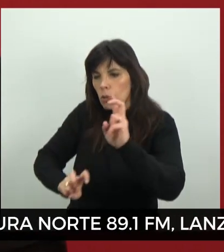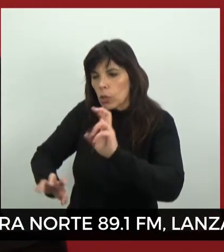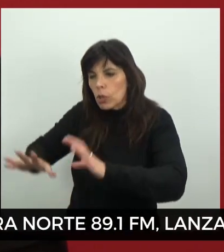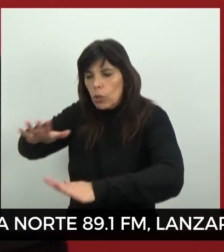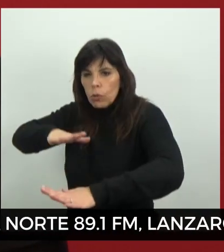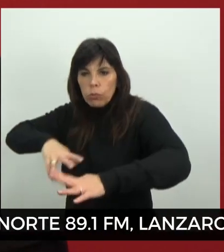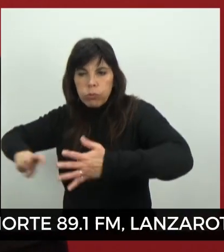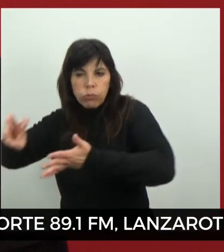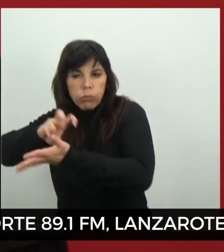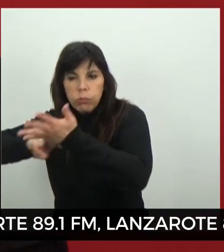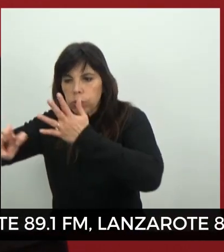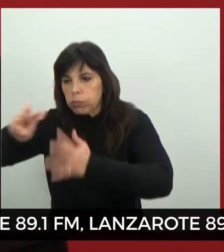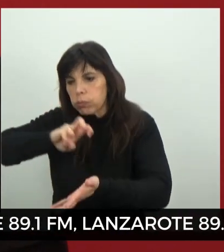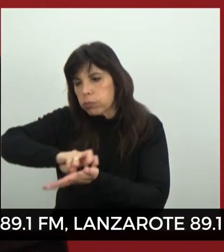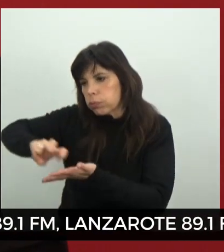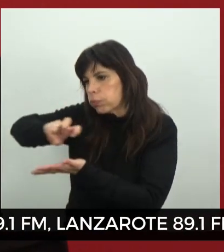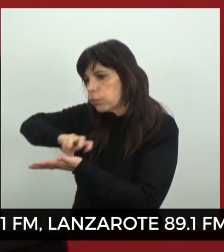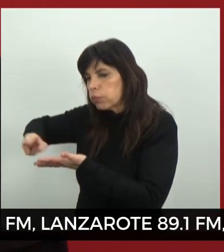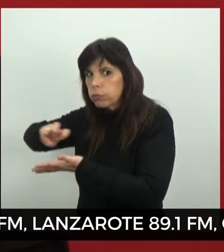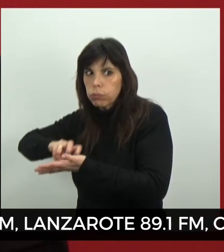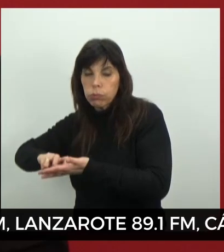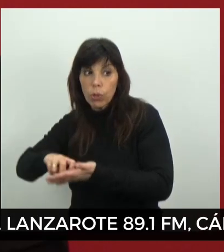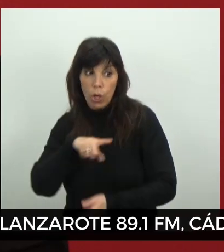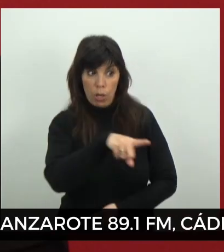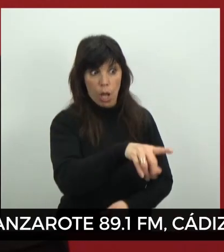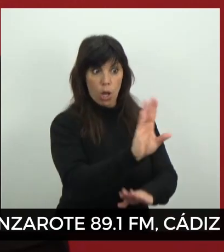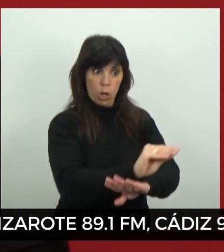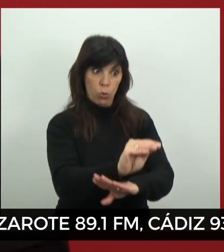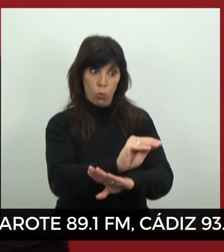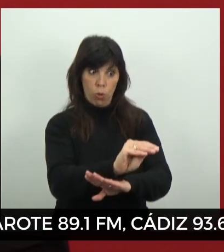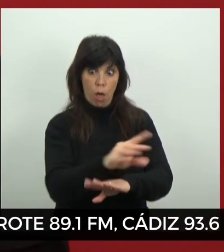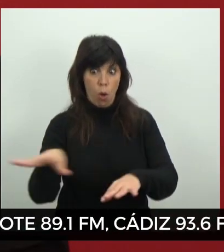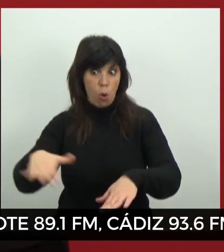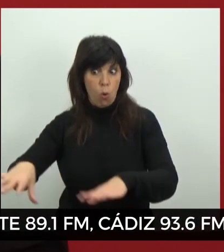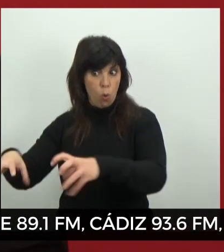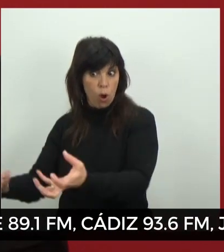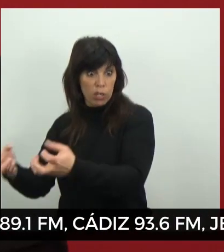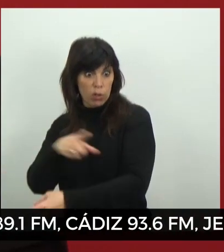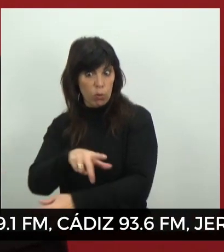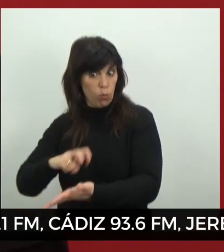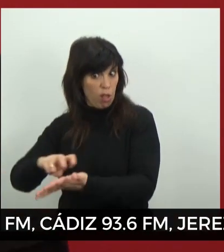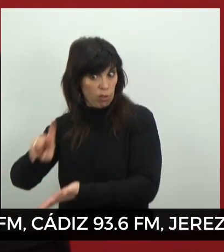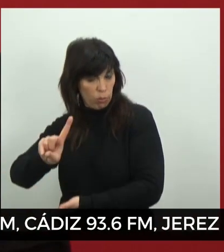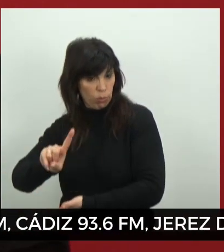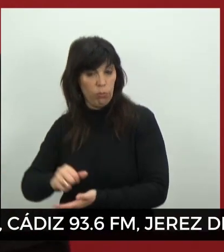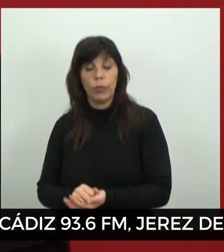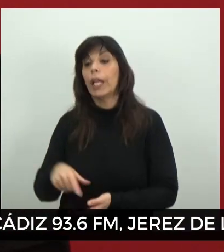estés tú en lugares secos, para que no tengas un encuentro con esos demonios. Y cuando andan por lugares